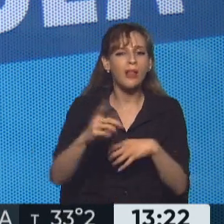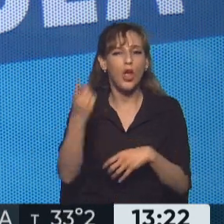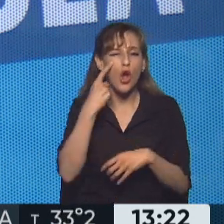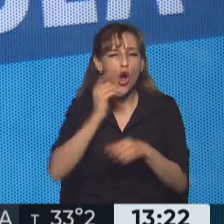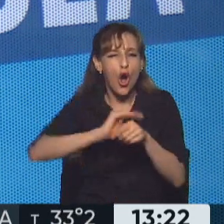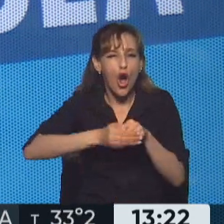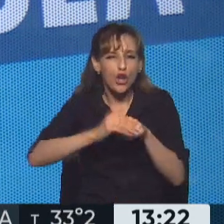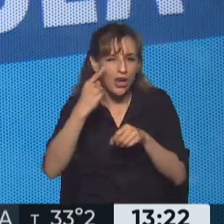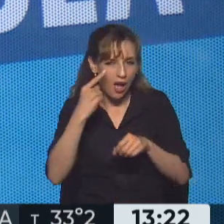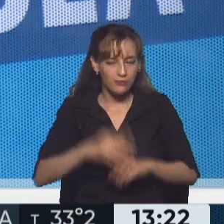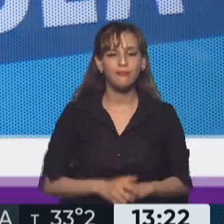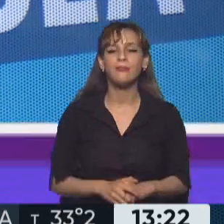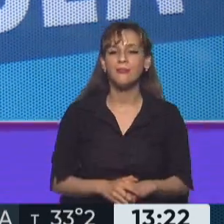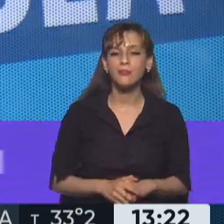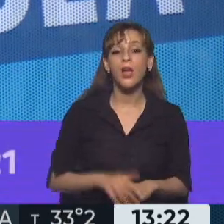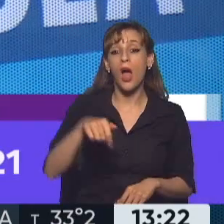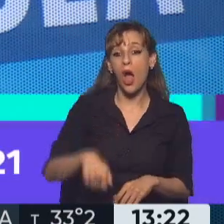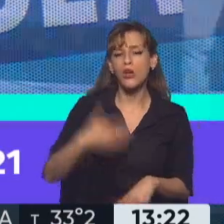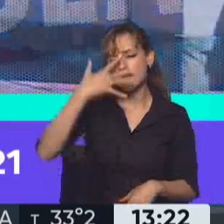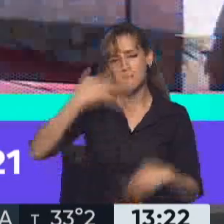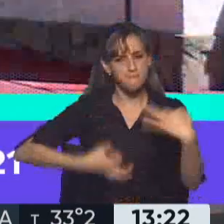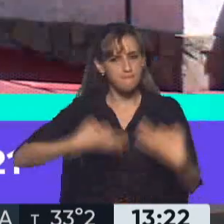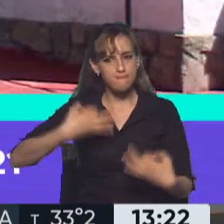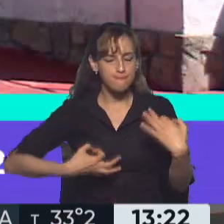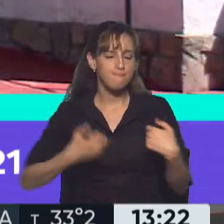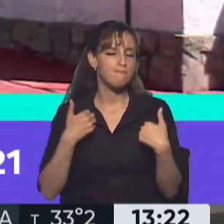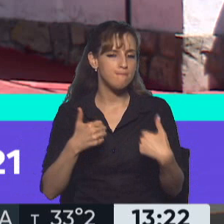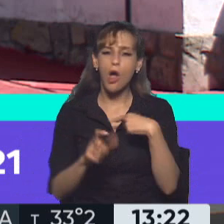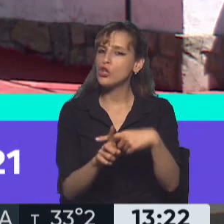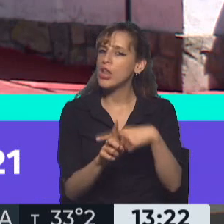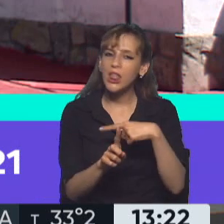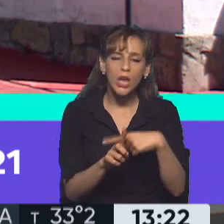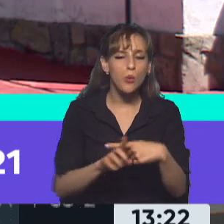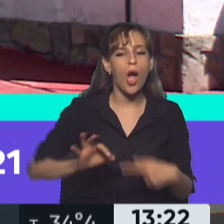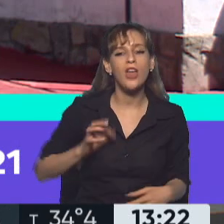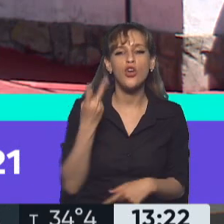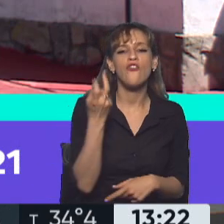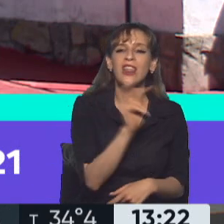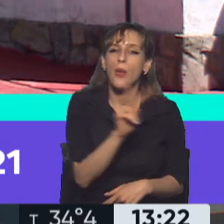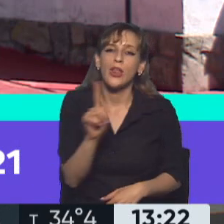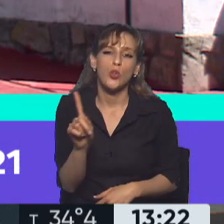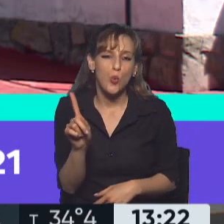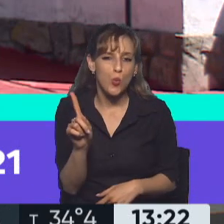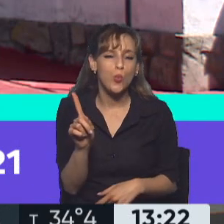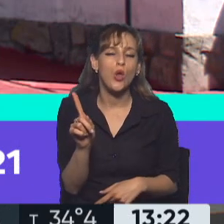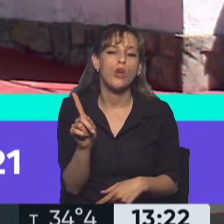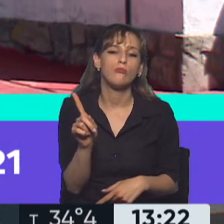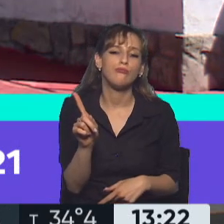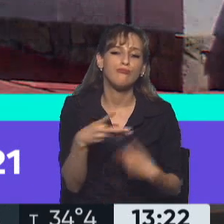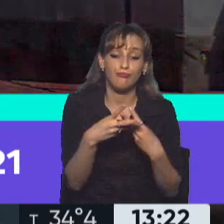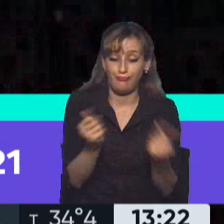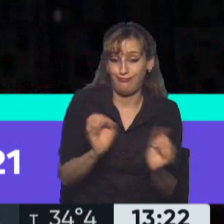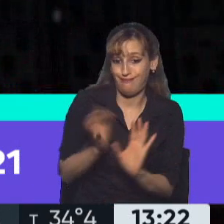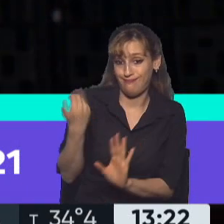Estamos analizando muy positivamente este año 2021 que acaba de terminar. Y fíjate que en